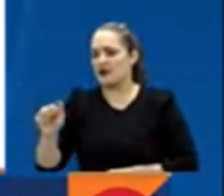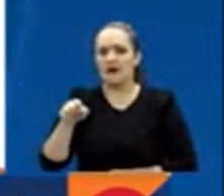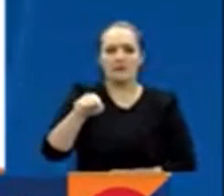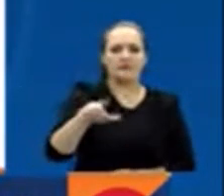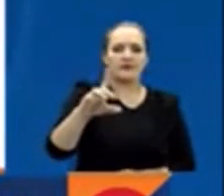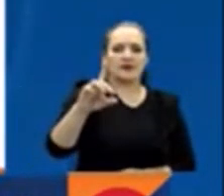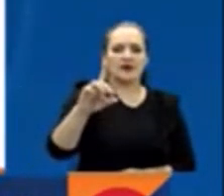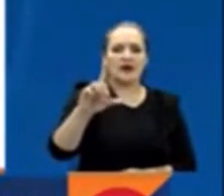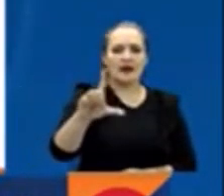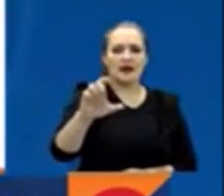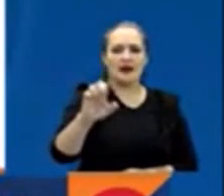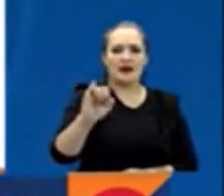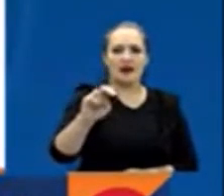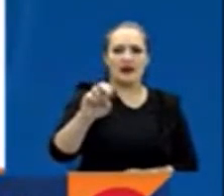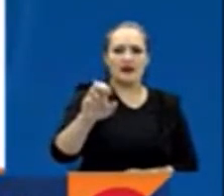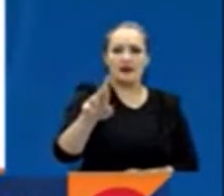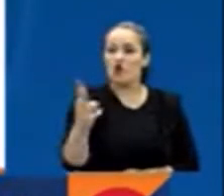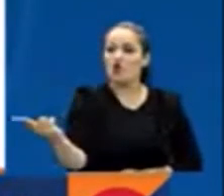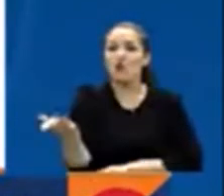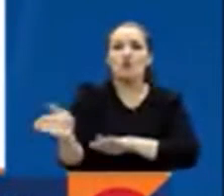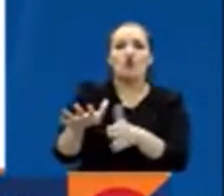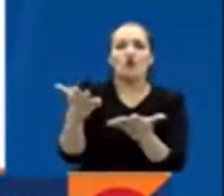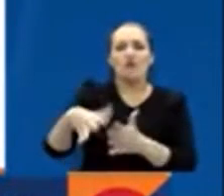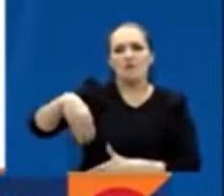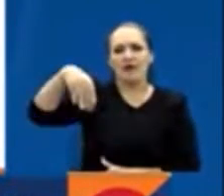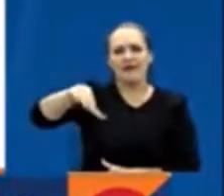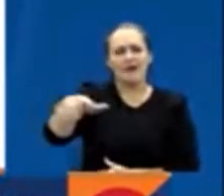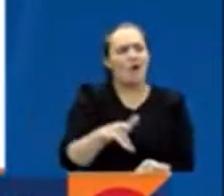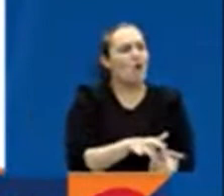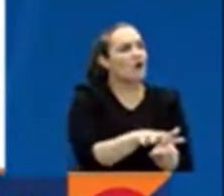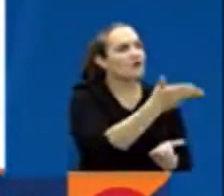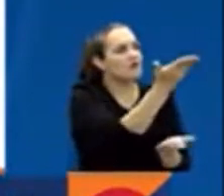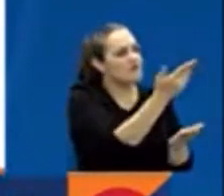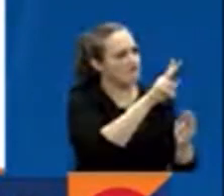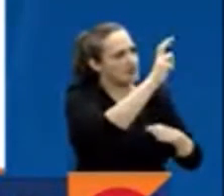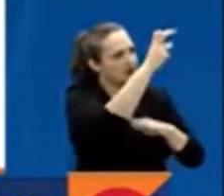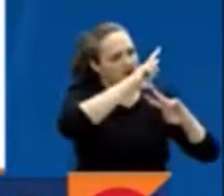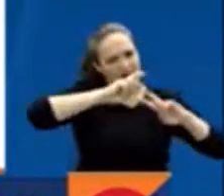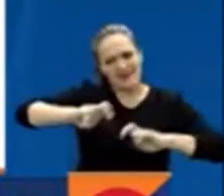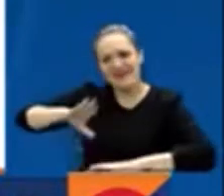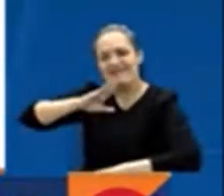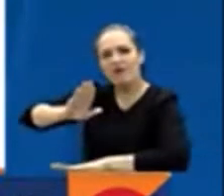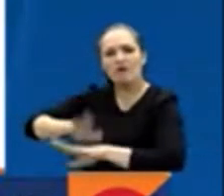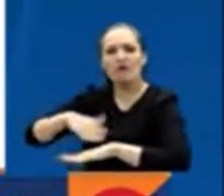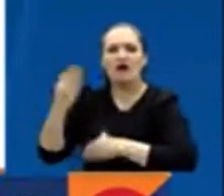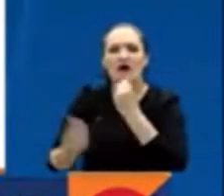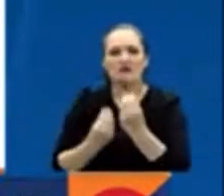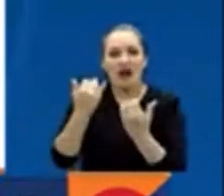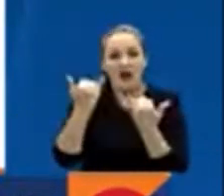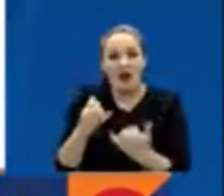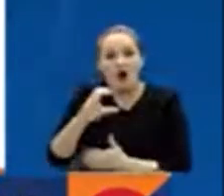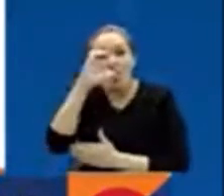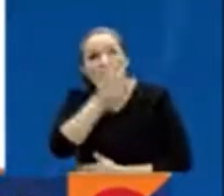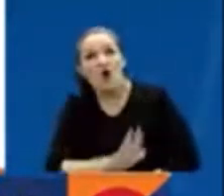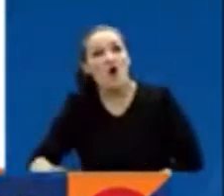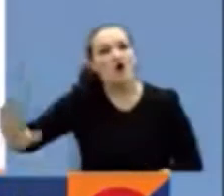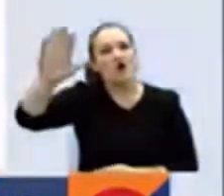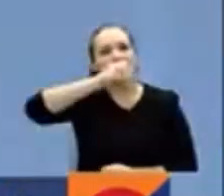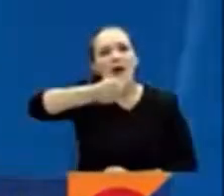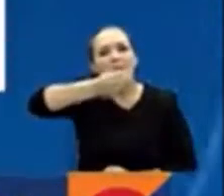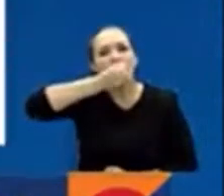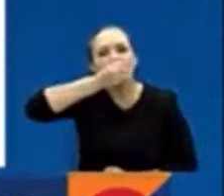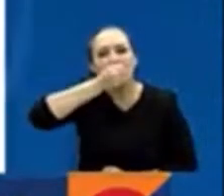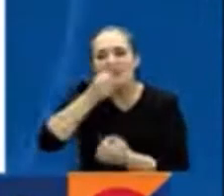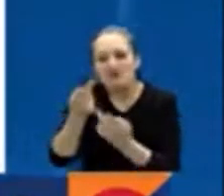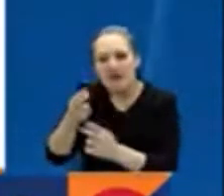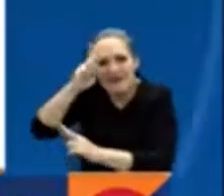Magdalena. Le pido a la Fiscalía una investigación urgente para encontrar a los responsables de este crimen, porque en Colombia la prensa debe tener